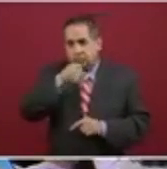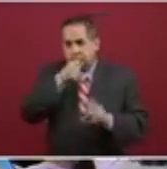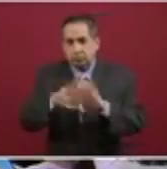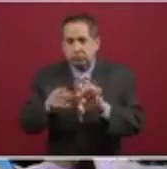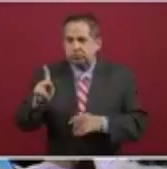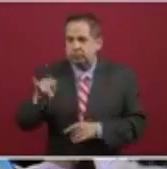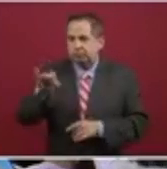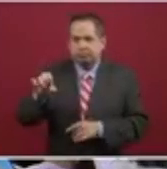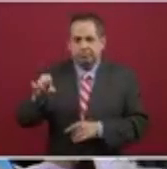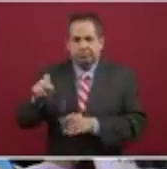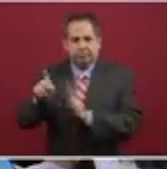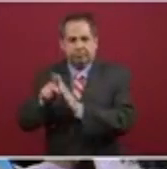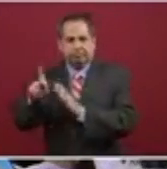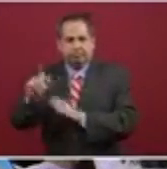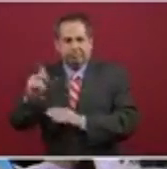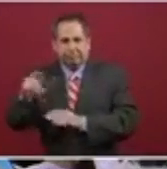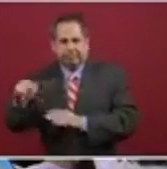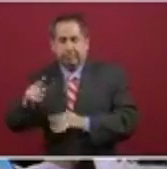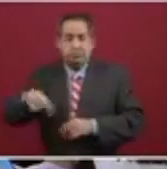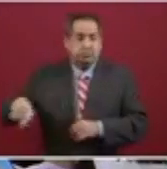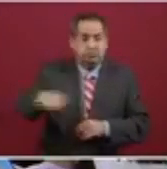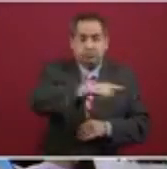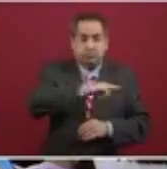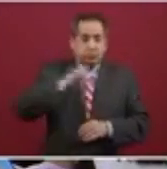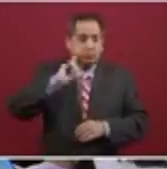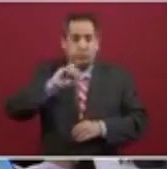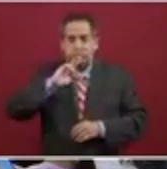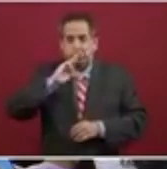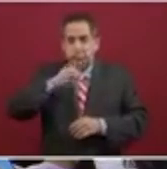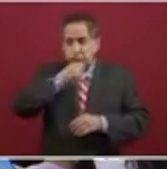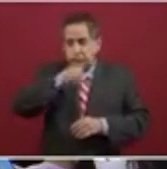Pie de Página. Un fuerte aplauso para todas ellas, por favor.